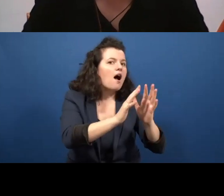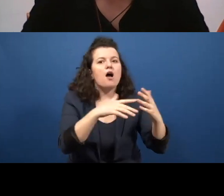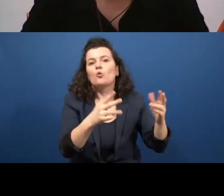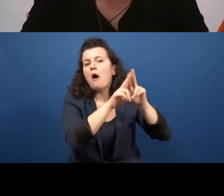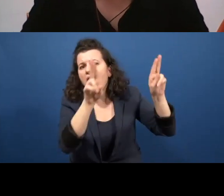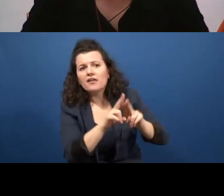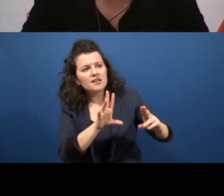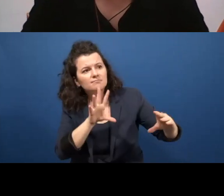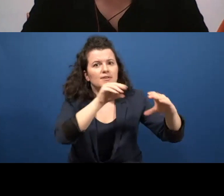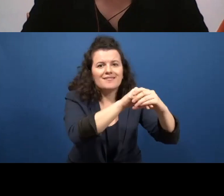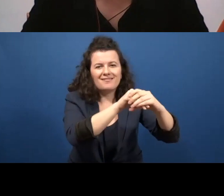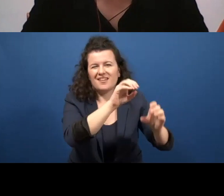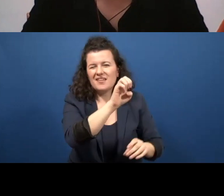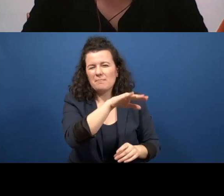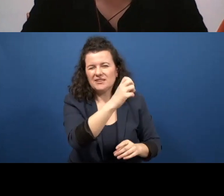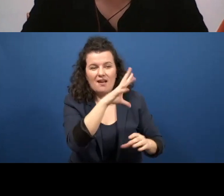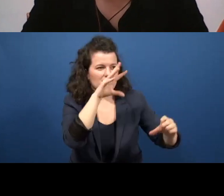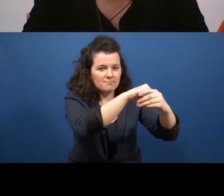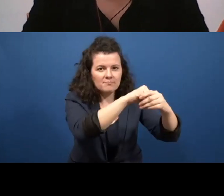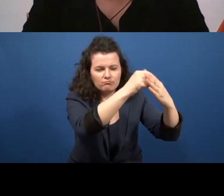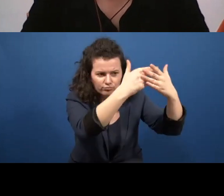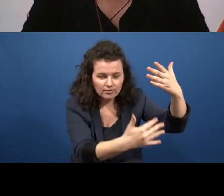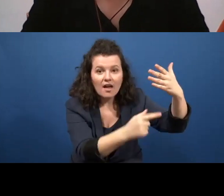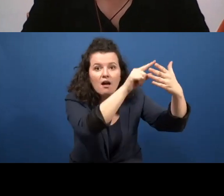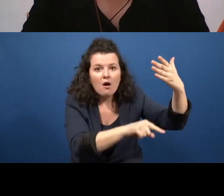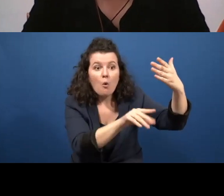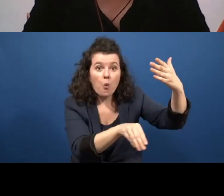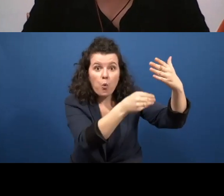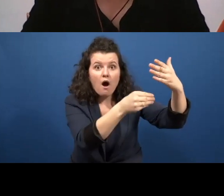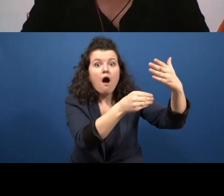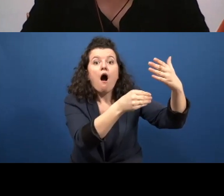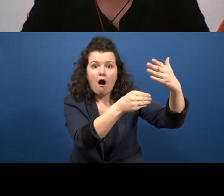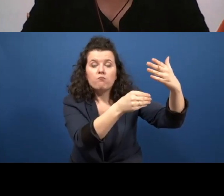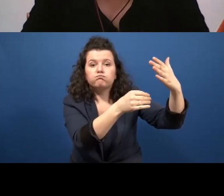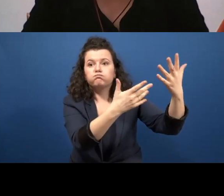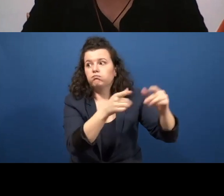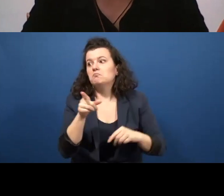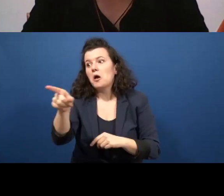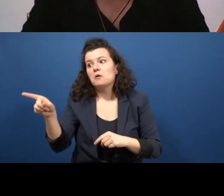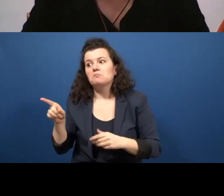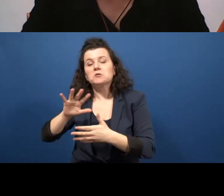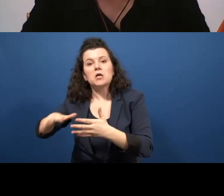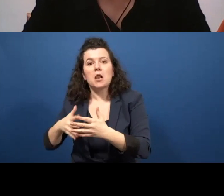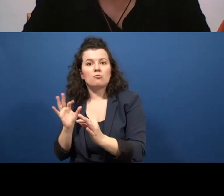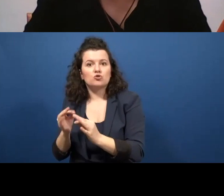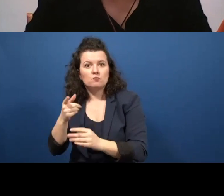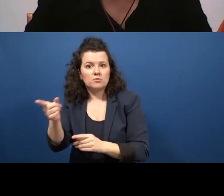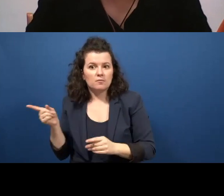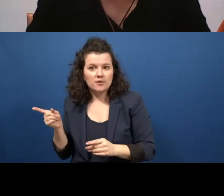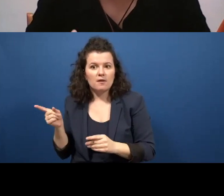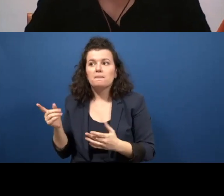signos internacionales en el contexto en el que nosotros hacemos las prácticas en el máster europeo